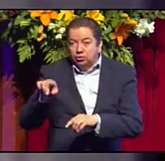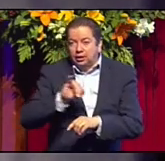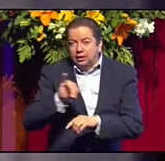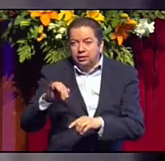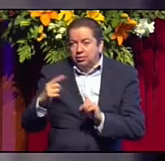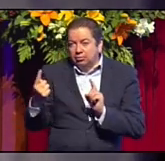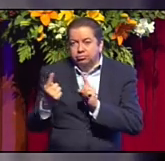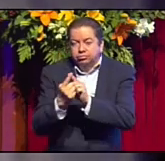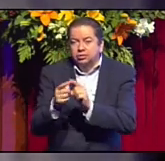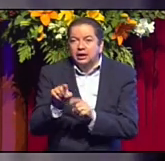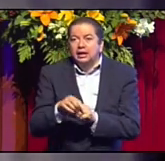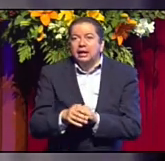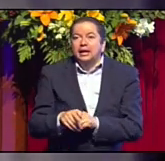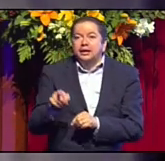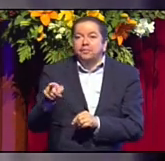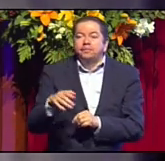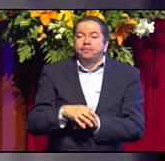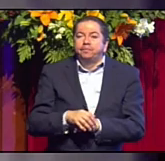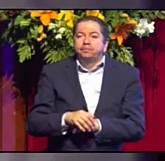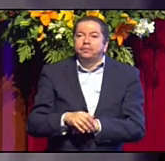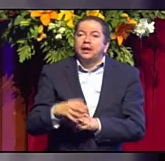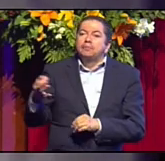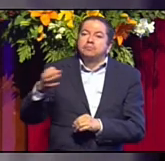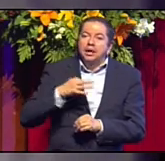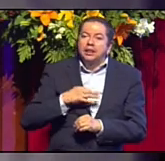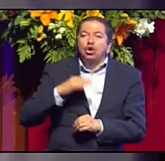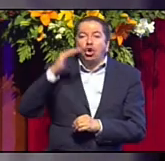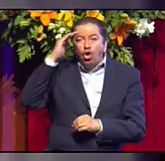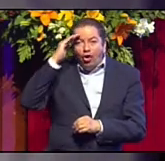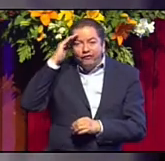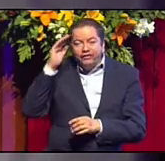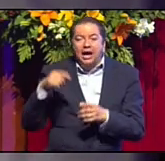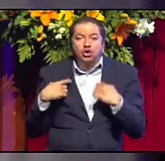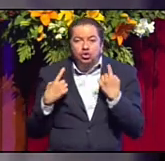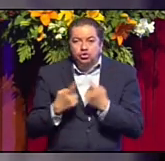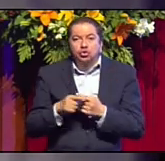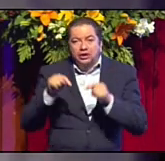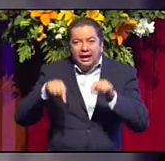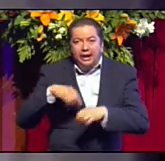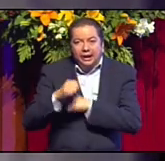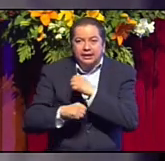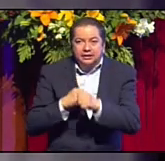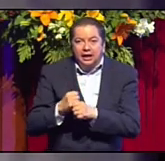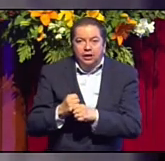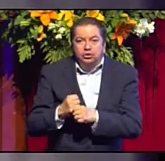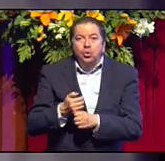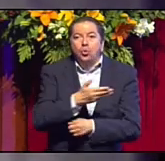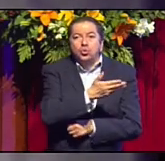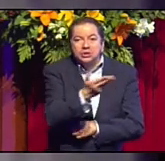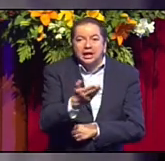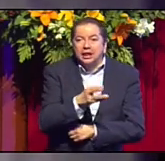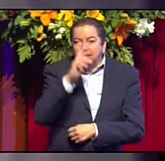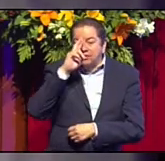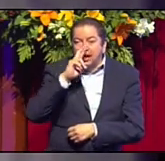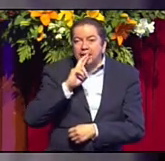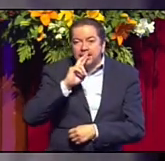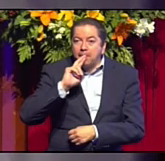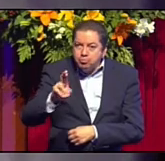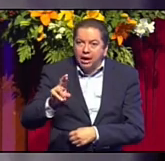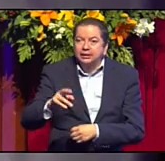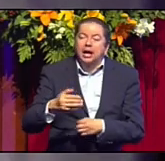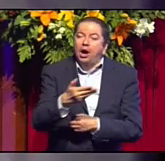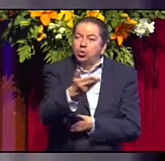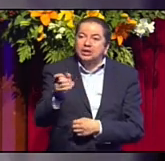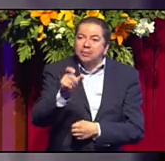la inauguración de un evento muy importante, y él me dijo, confía en nosotros, que este año usted le va a responder a su gente. Por eso me atrevo a decir que